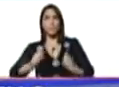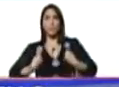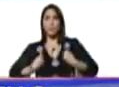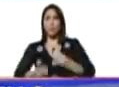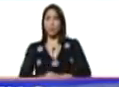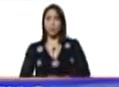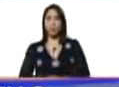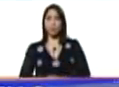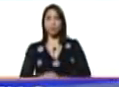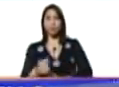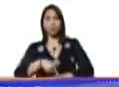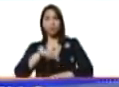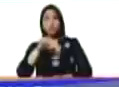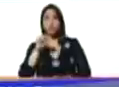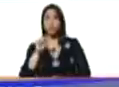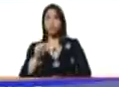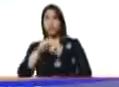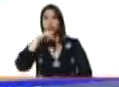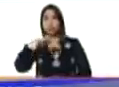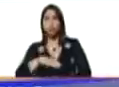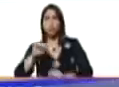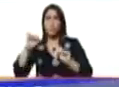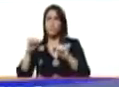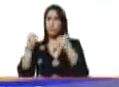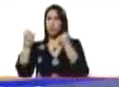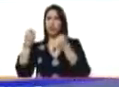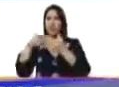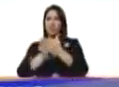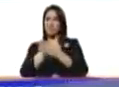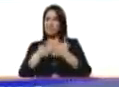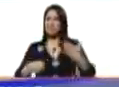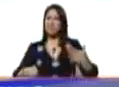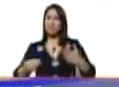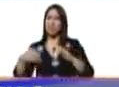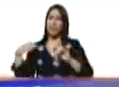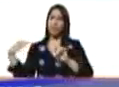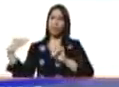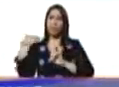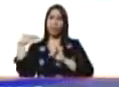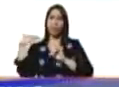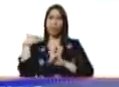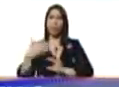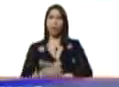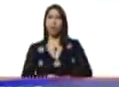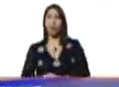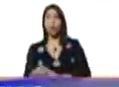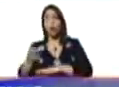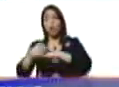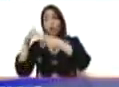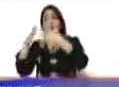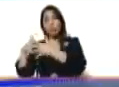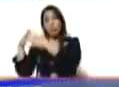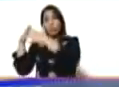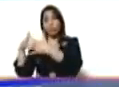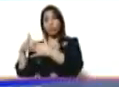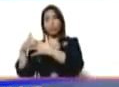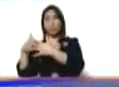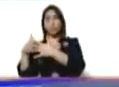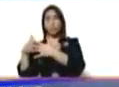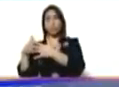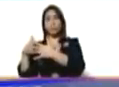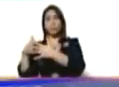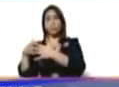de bloqueos, de sanciones, de amenazas. El gobierno de Estados Unidos, desde Barack